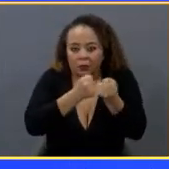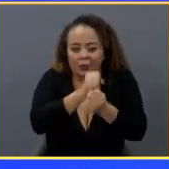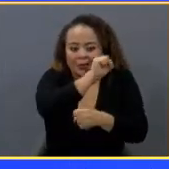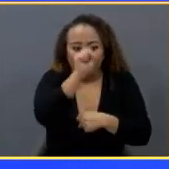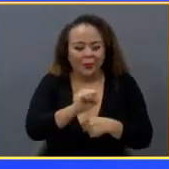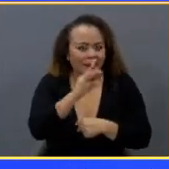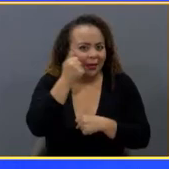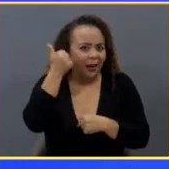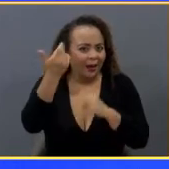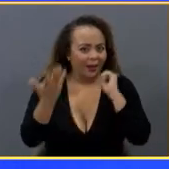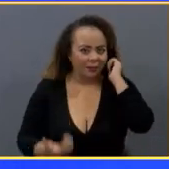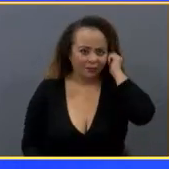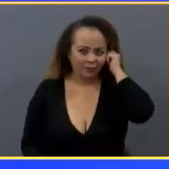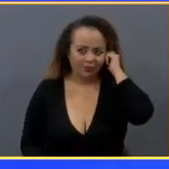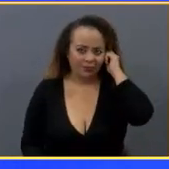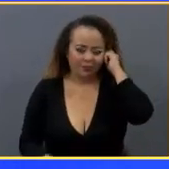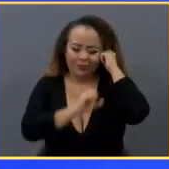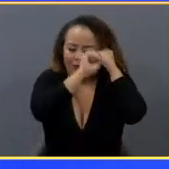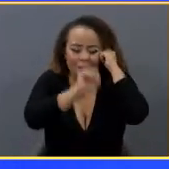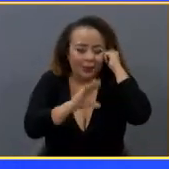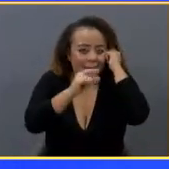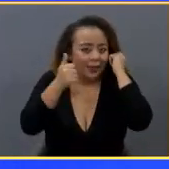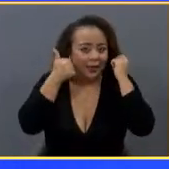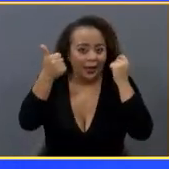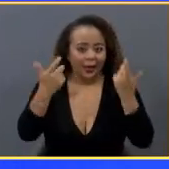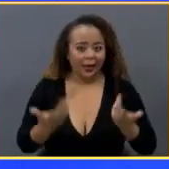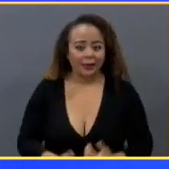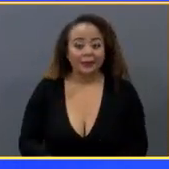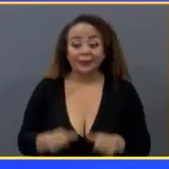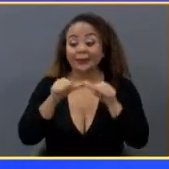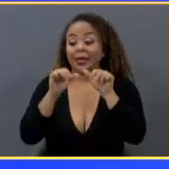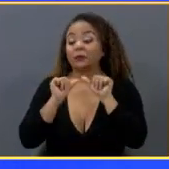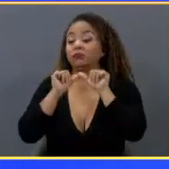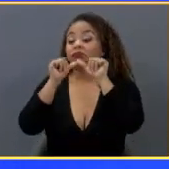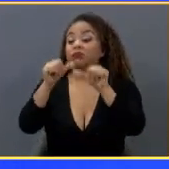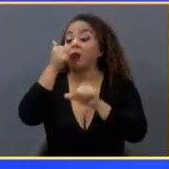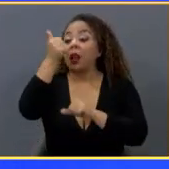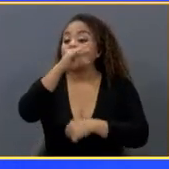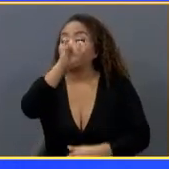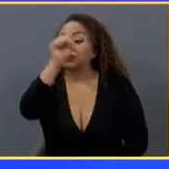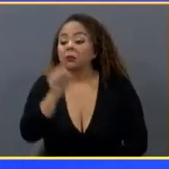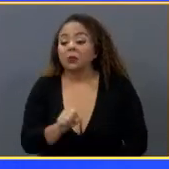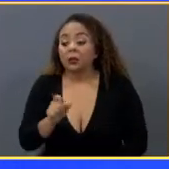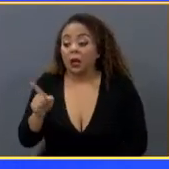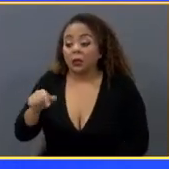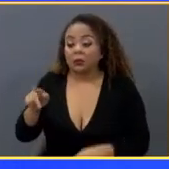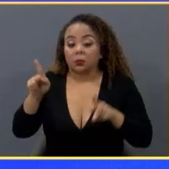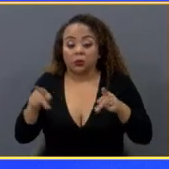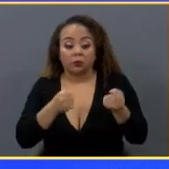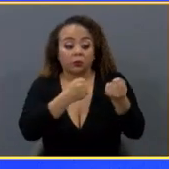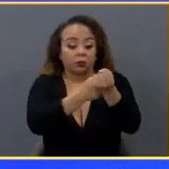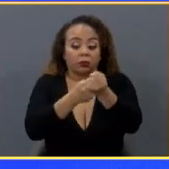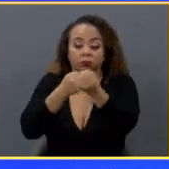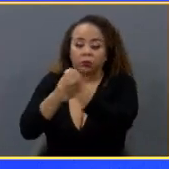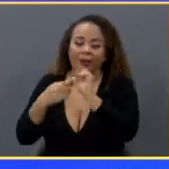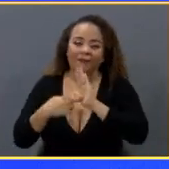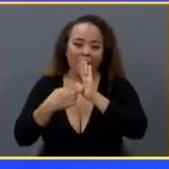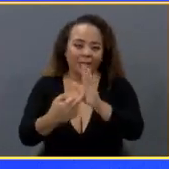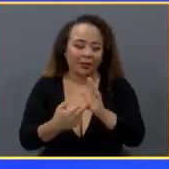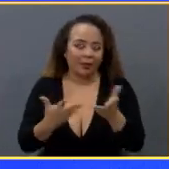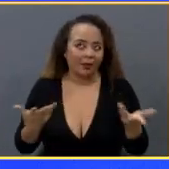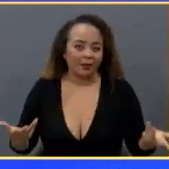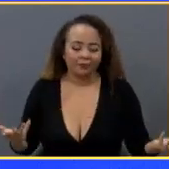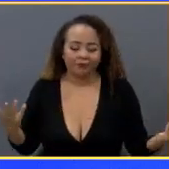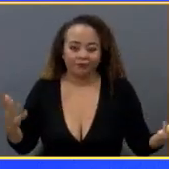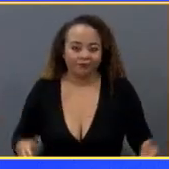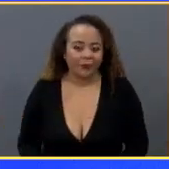Saprissa la Liga. Saprissa la Liga. Mientras siga sosteniendo la Liga y Saprissa, esas aficiones que prácticamente representan